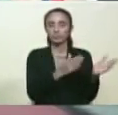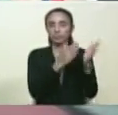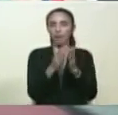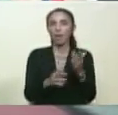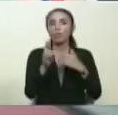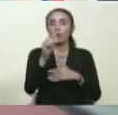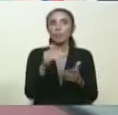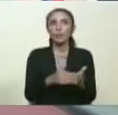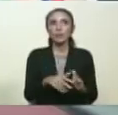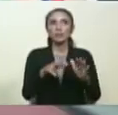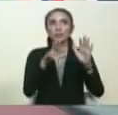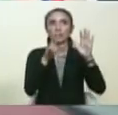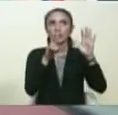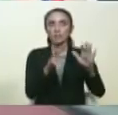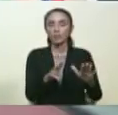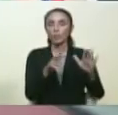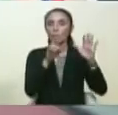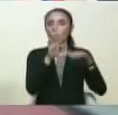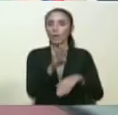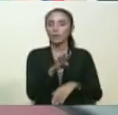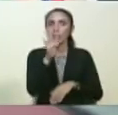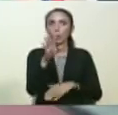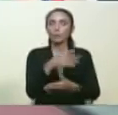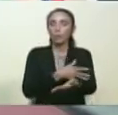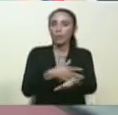2.744 millones de euros.